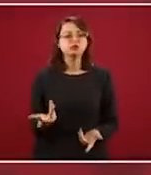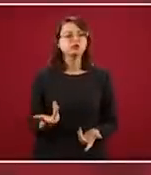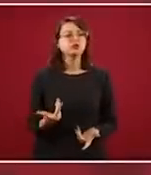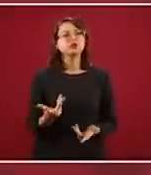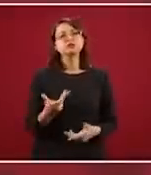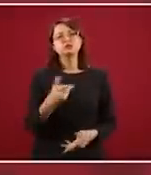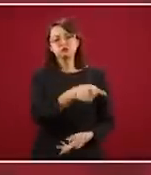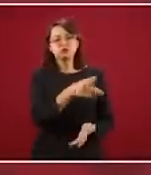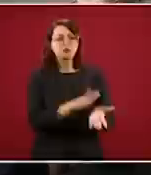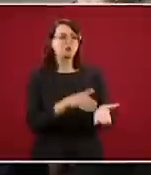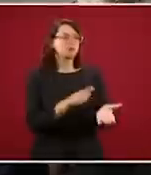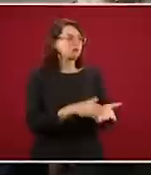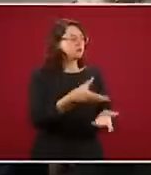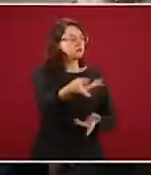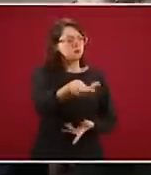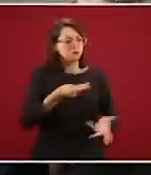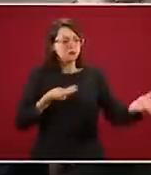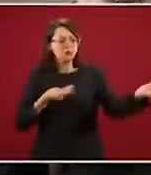documentos